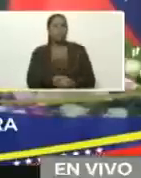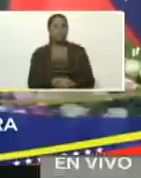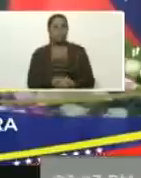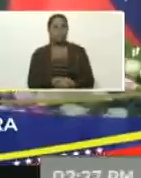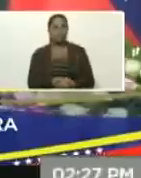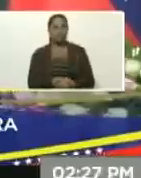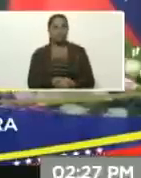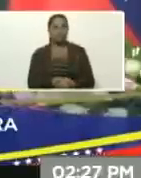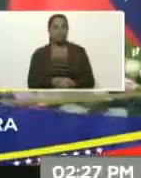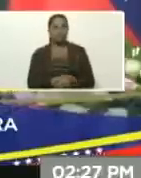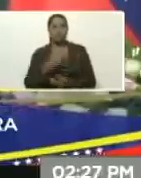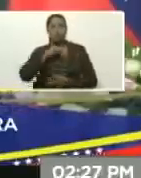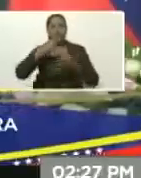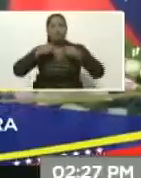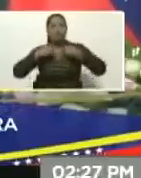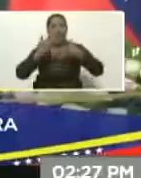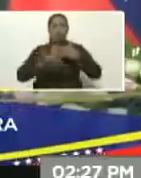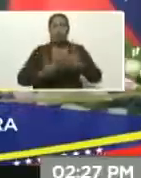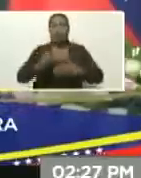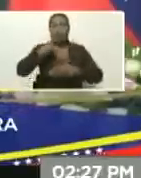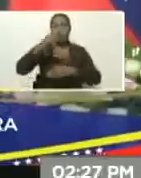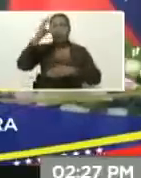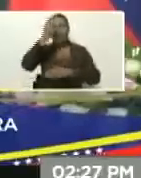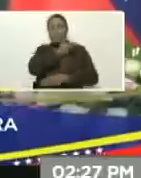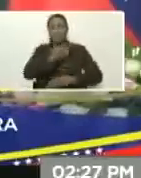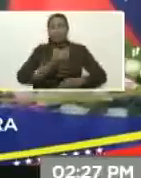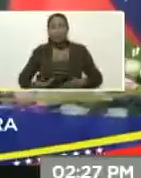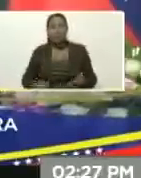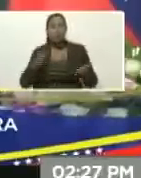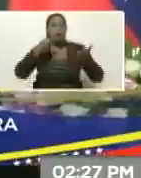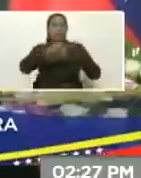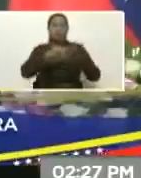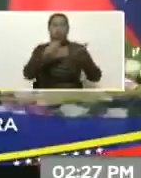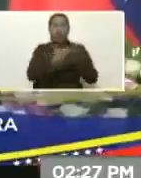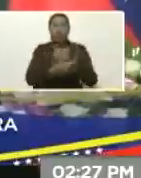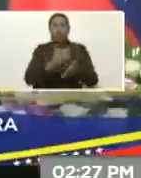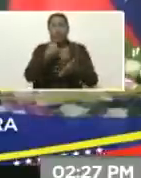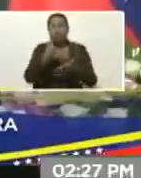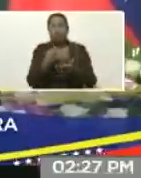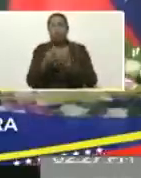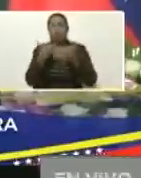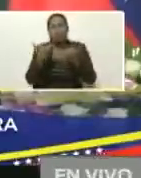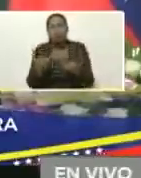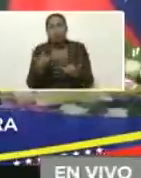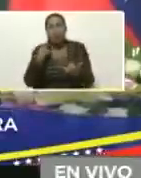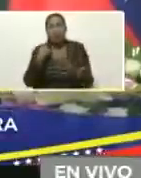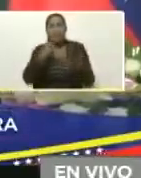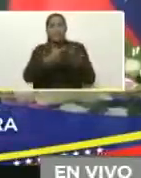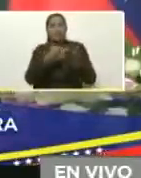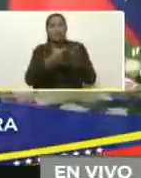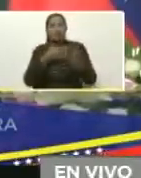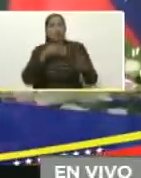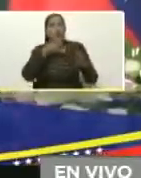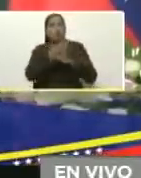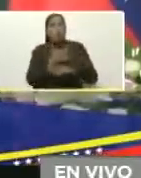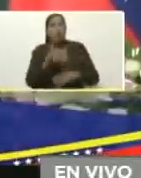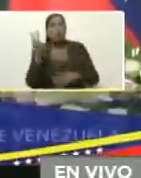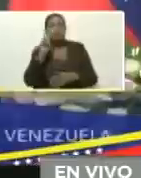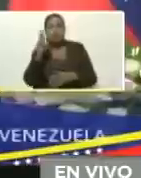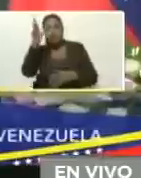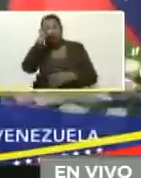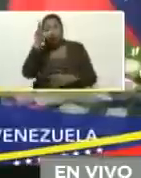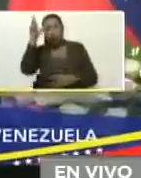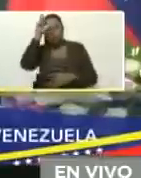Es el momento, le he dicho al presidente, le he dicho a los inversionistas, es el momento para los inversionistas de